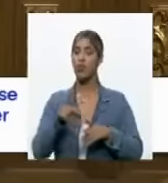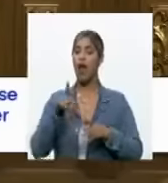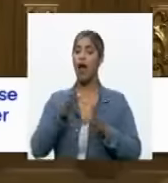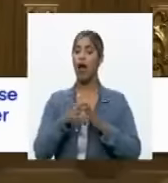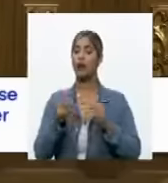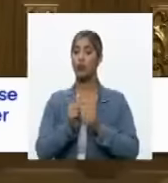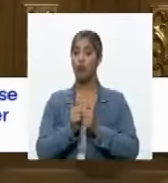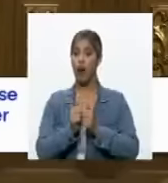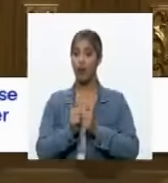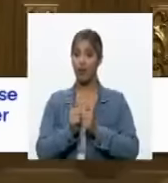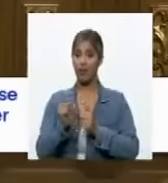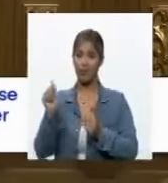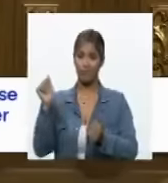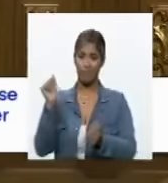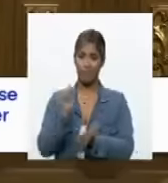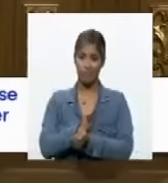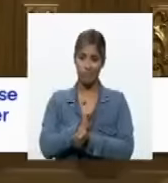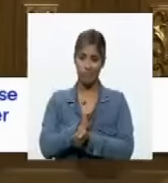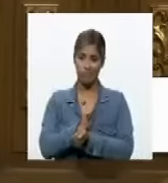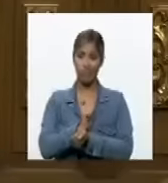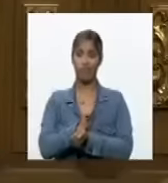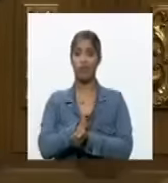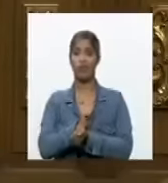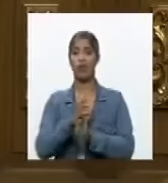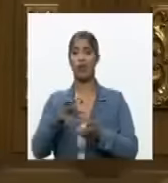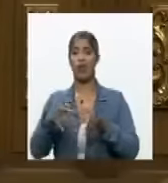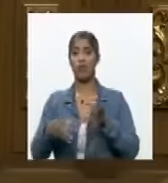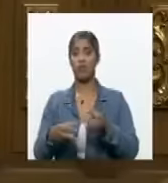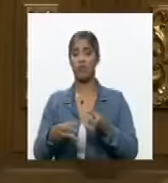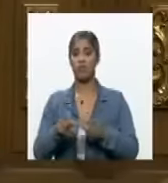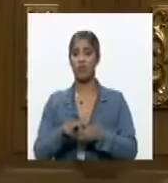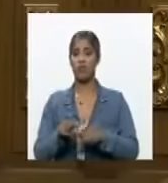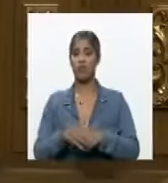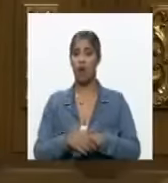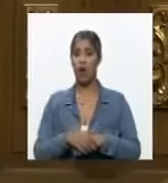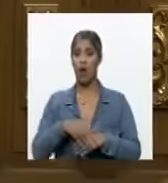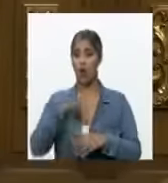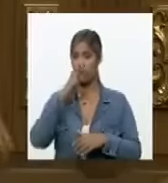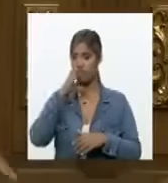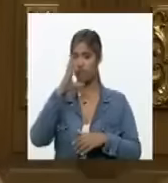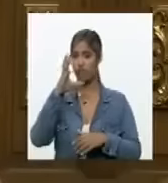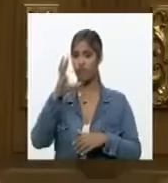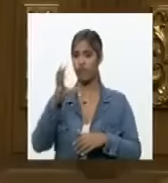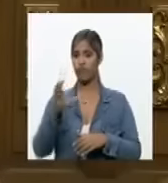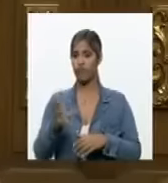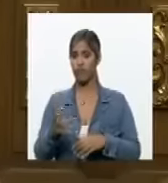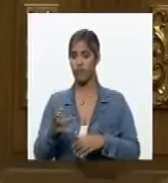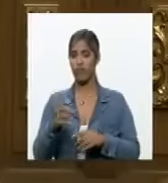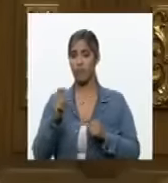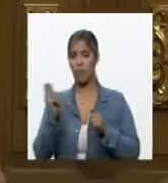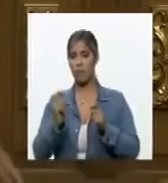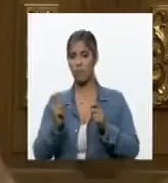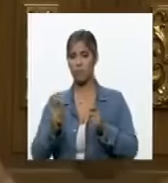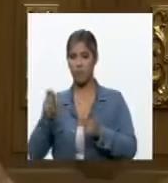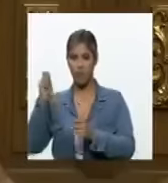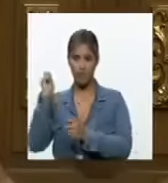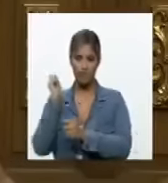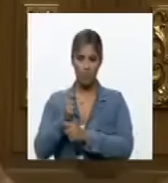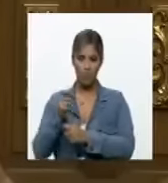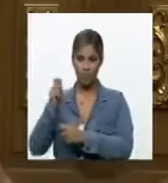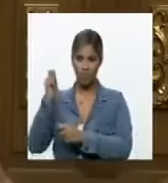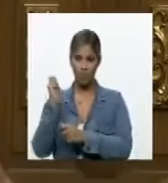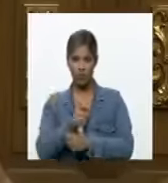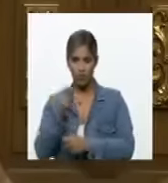encadenado, con grillete y con un pico vulgar y silvestre de ferretería, para que